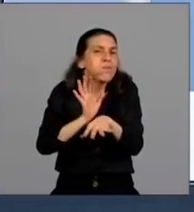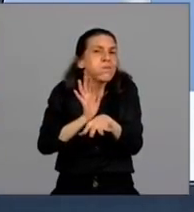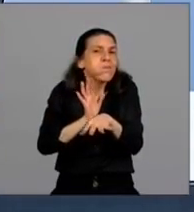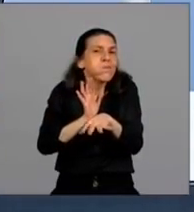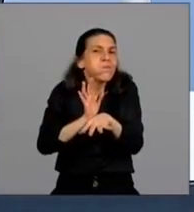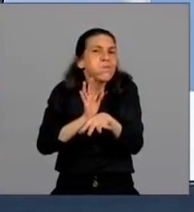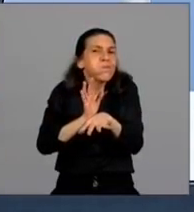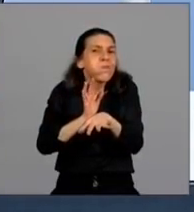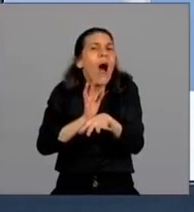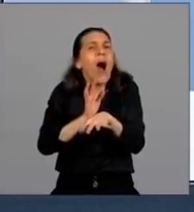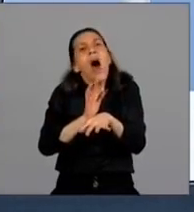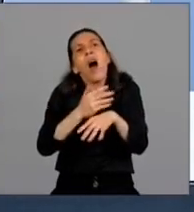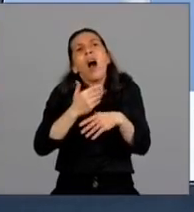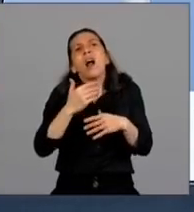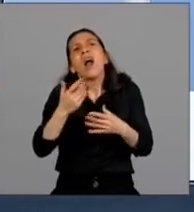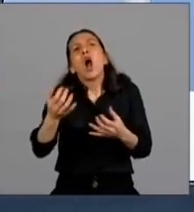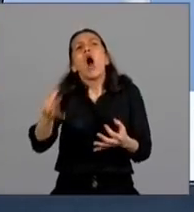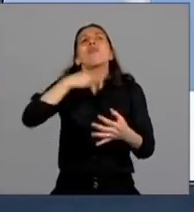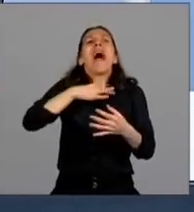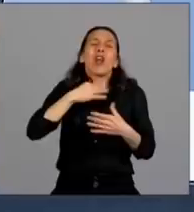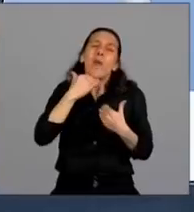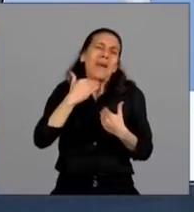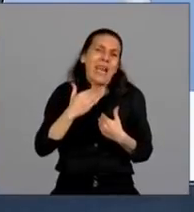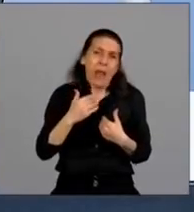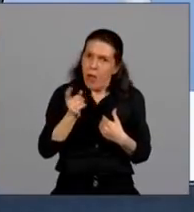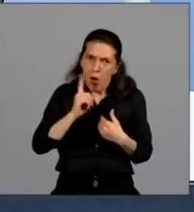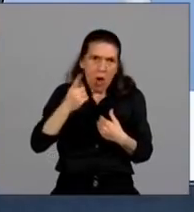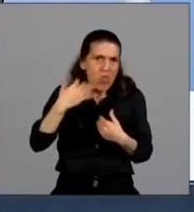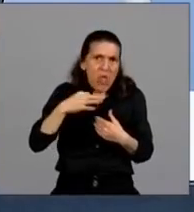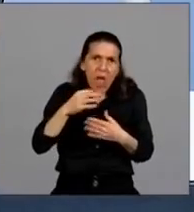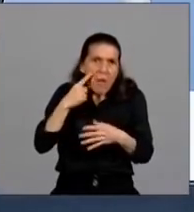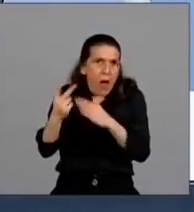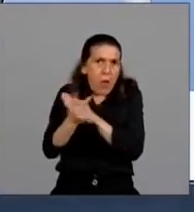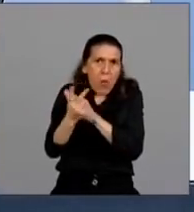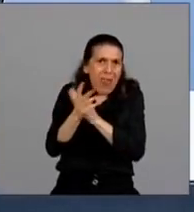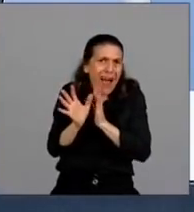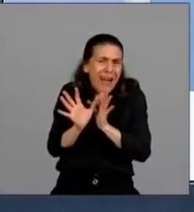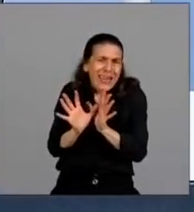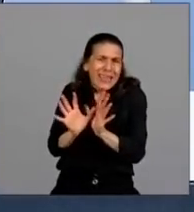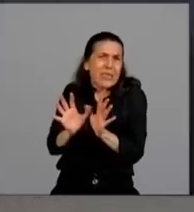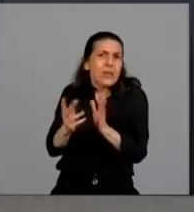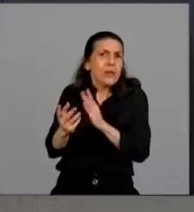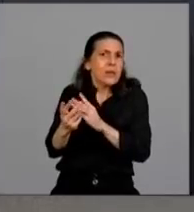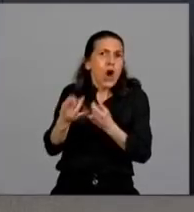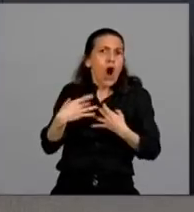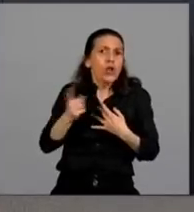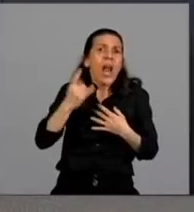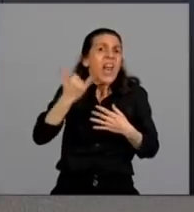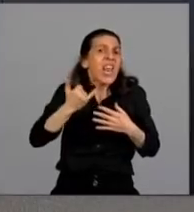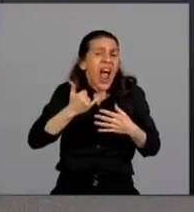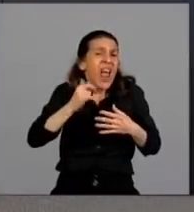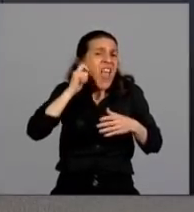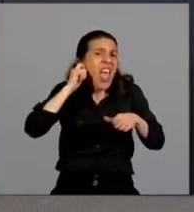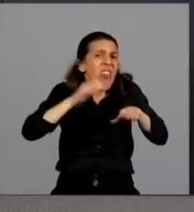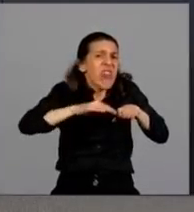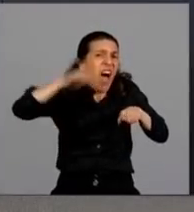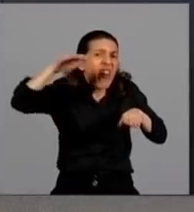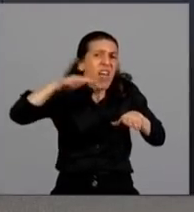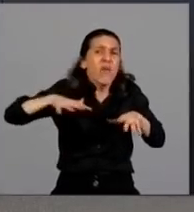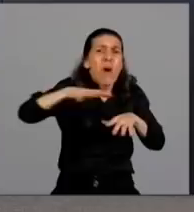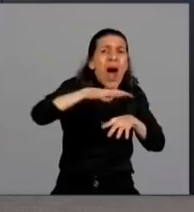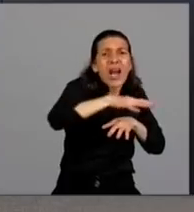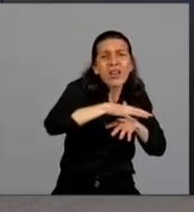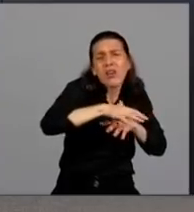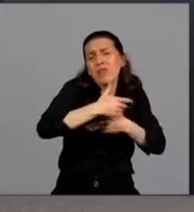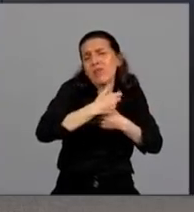que esté bueno contraer. Hay que evitarla a toda costa y afecta a todos los grupos etarios. Y otra cuestión que